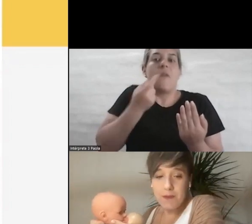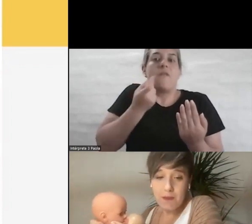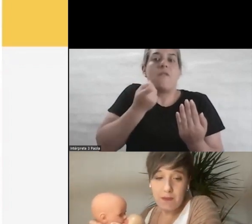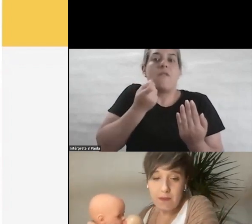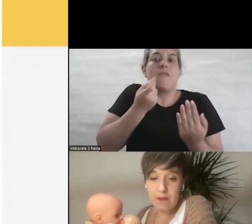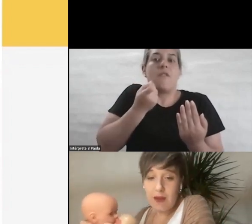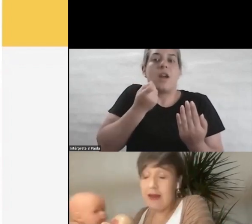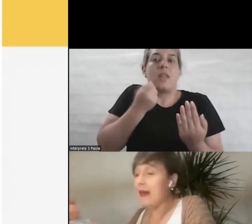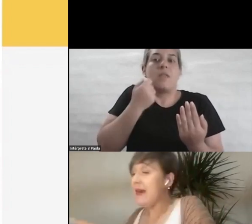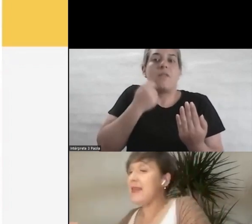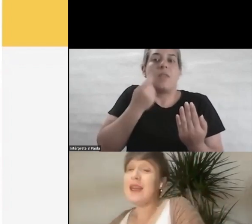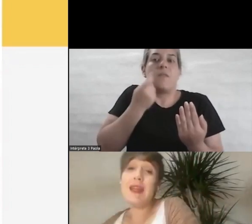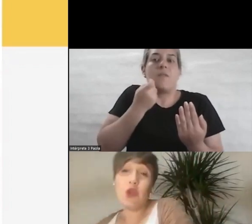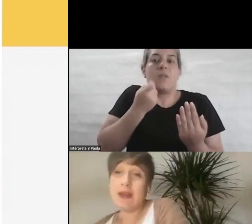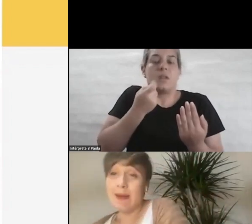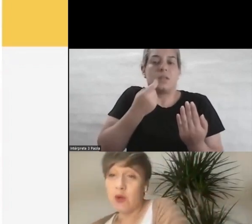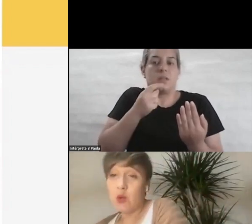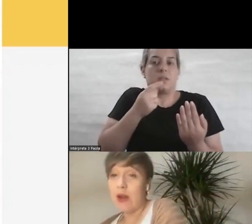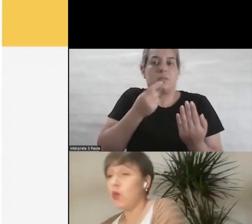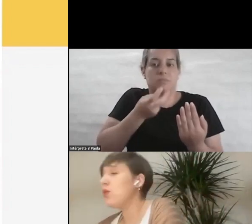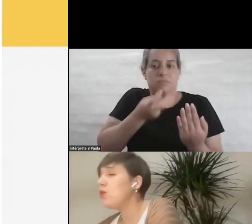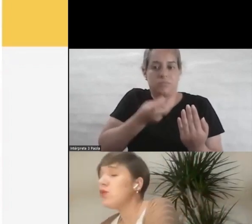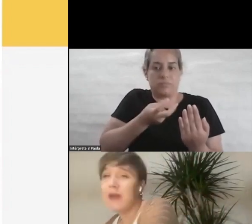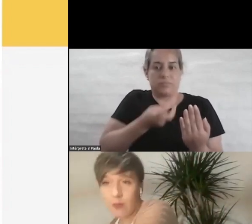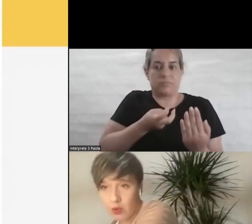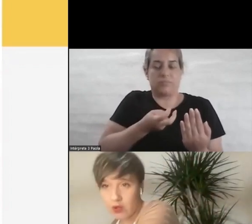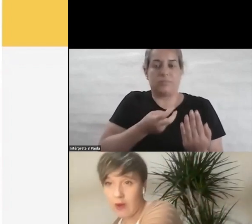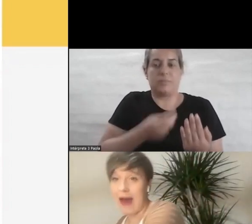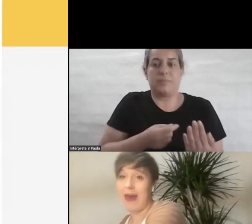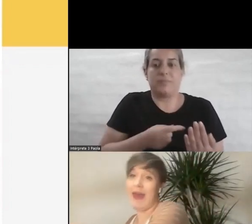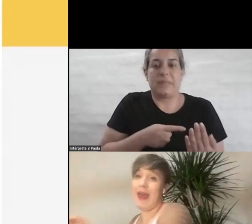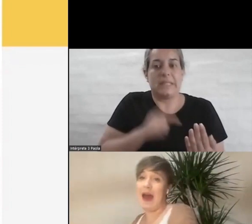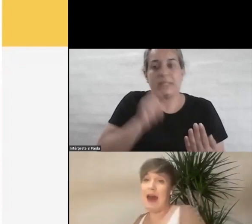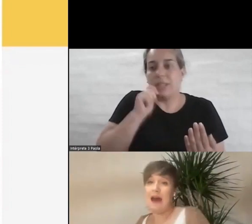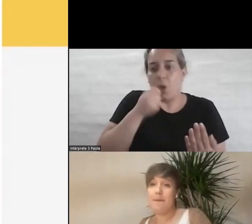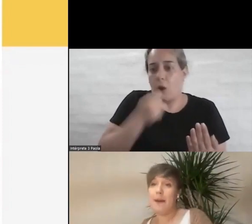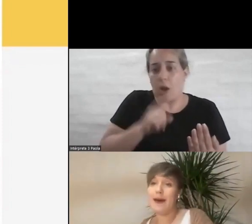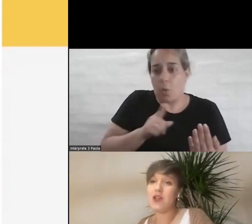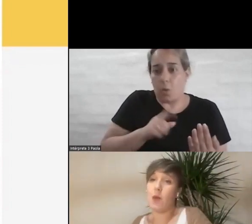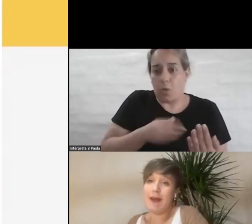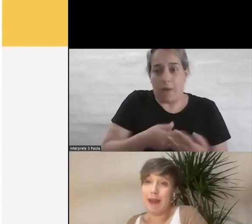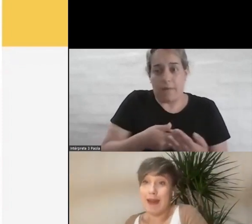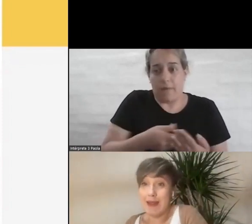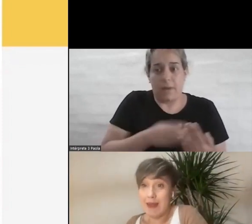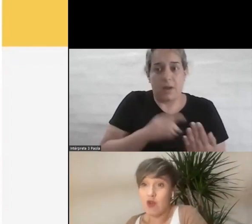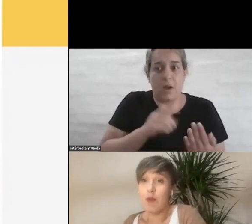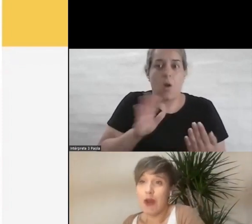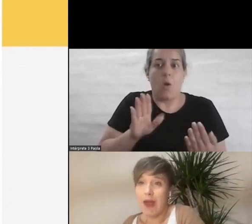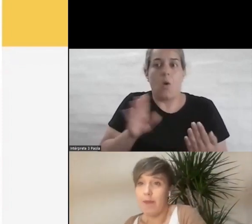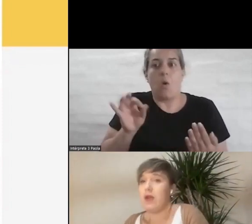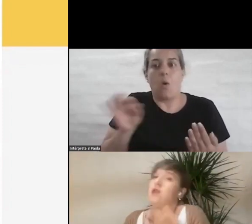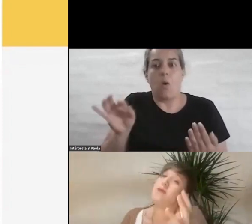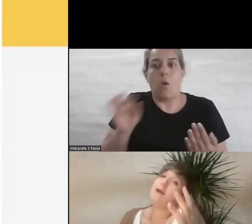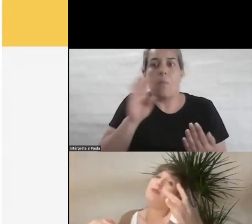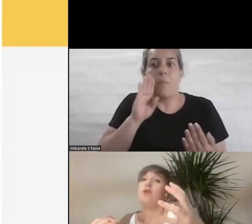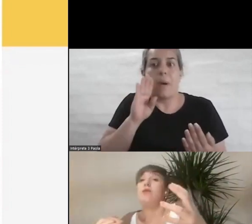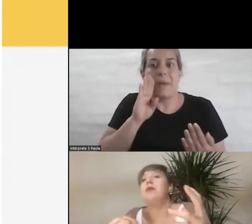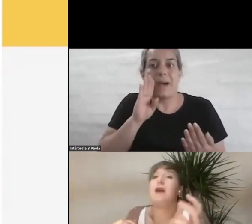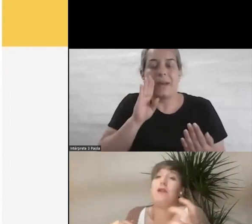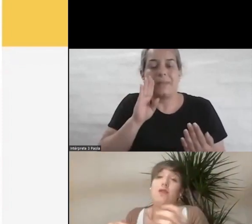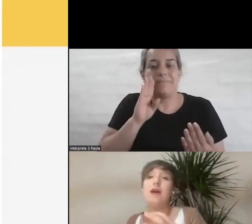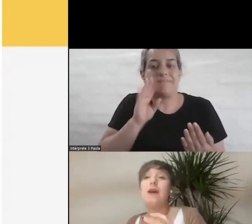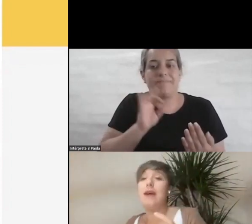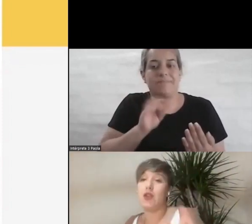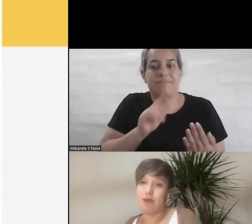eso. Sí es cierto que esta postura no suele gustar mucho a mamás con bebés recién nacidos. ¿Por qué? Porque nos van por